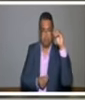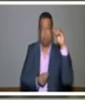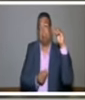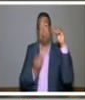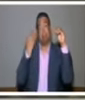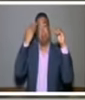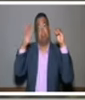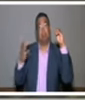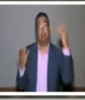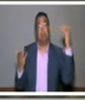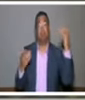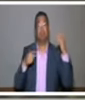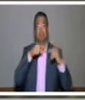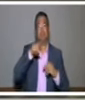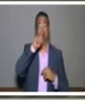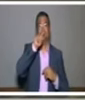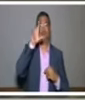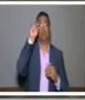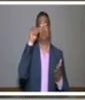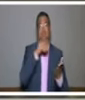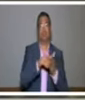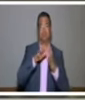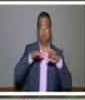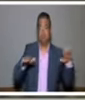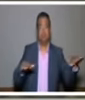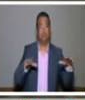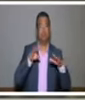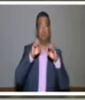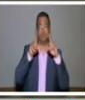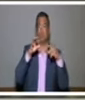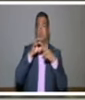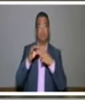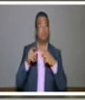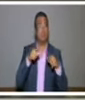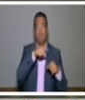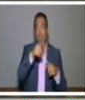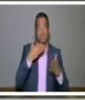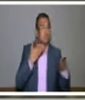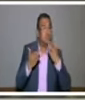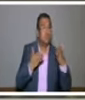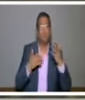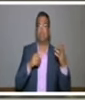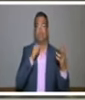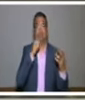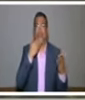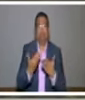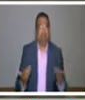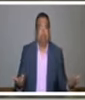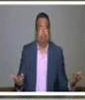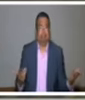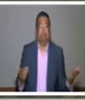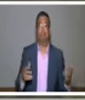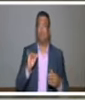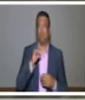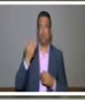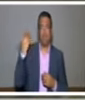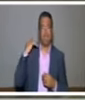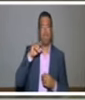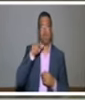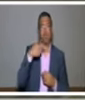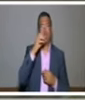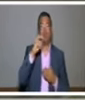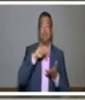mil niños de educación especial carecen de servicios, mientras las escuelas están en pésimo mantenimiento. Como dijo la licenciada Lúgaro, es